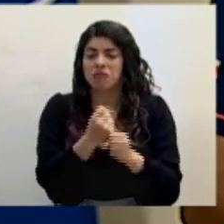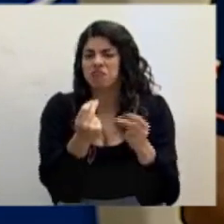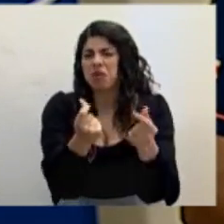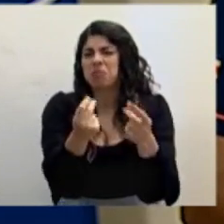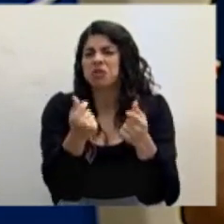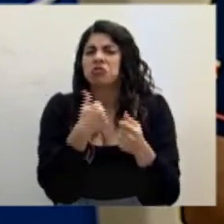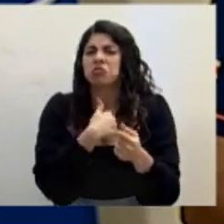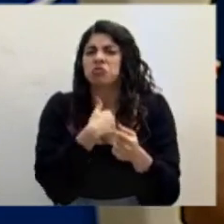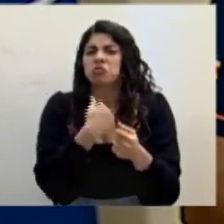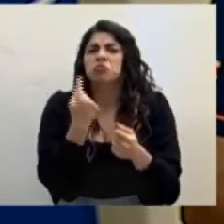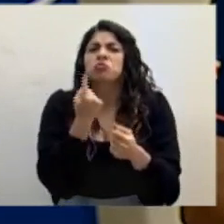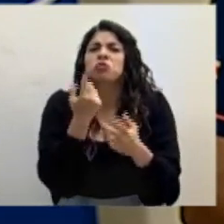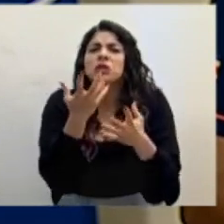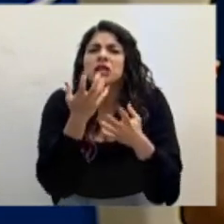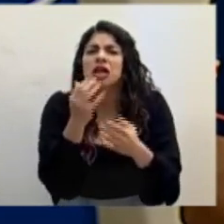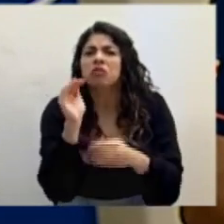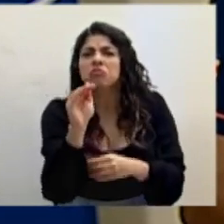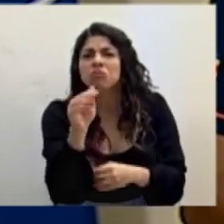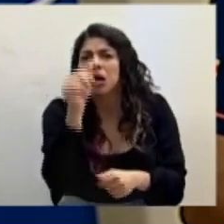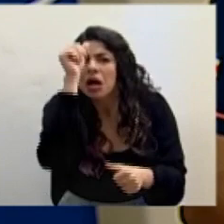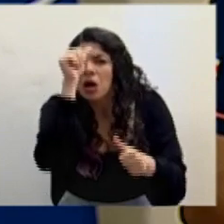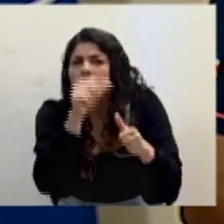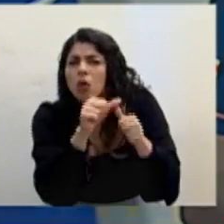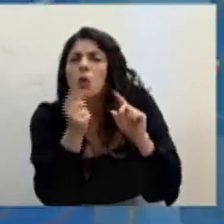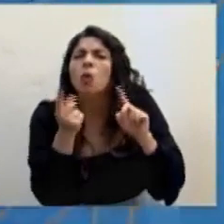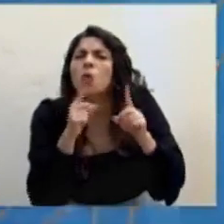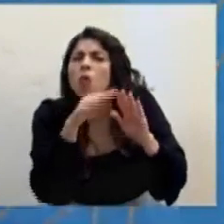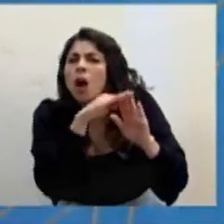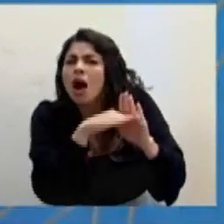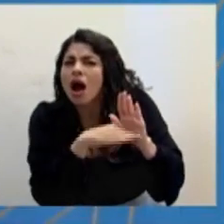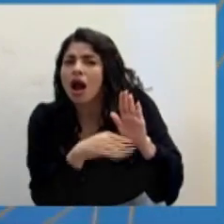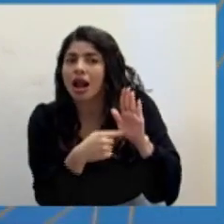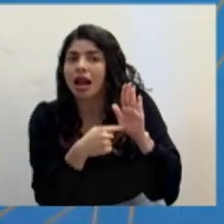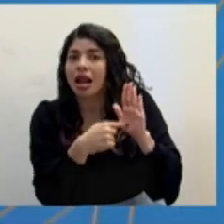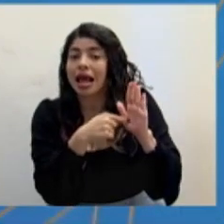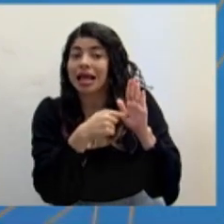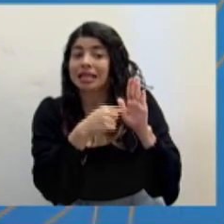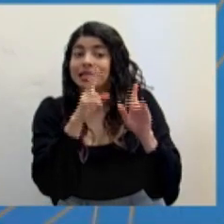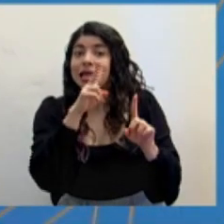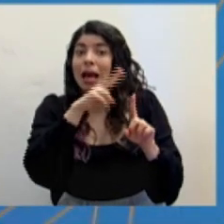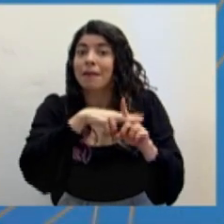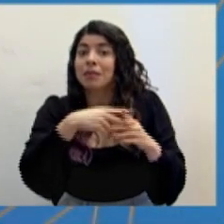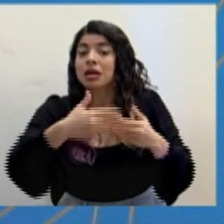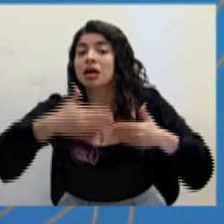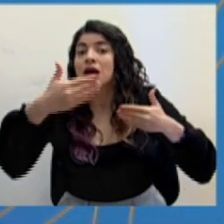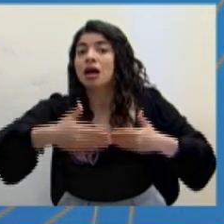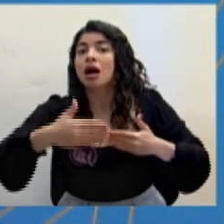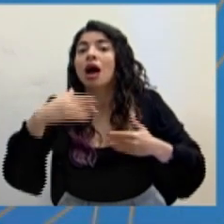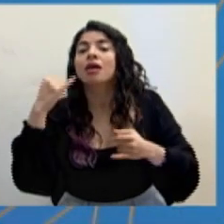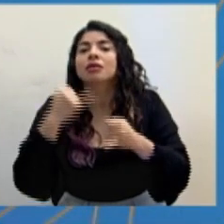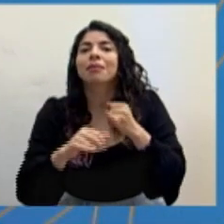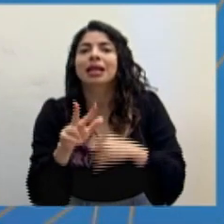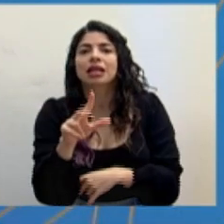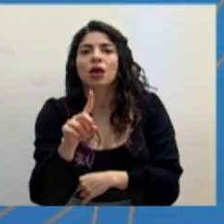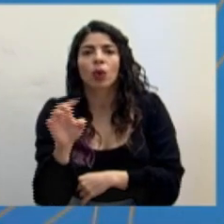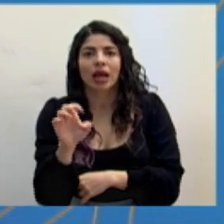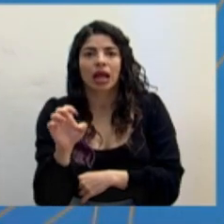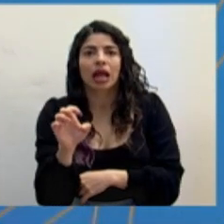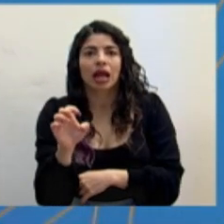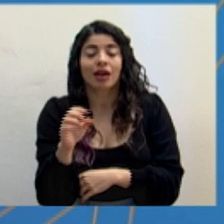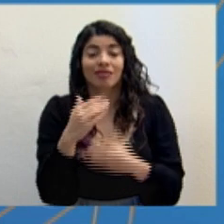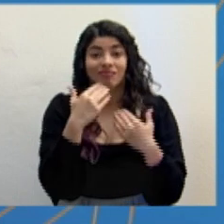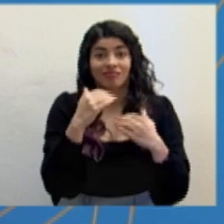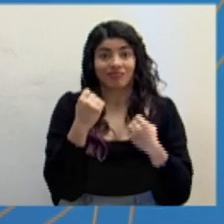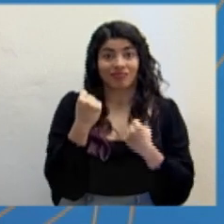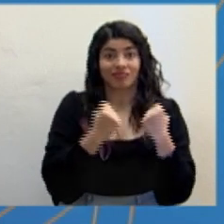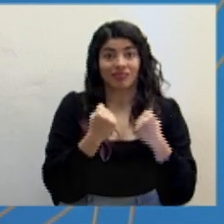rápidamente quisiera recordar cuáles son esas medidas que rigen hasta el 31 de enero. En cuanto a restricción